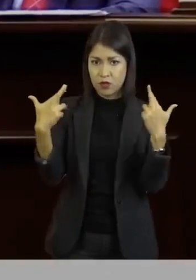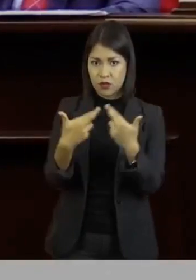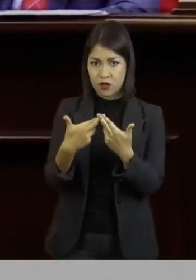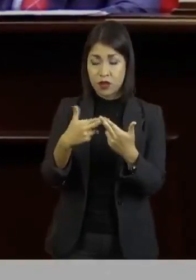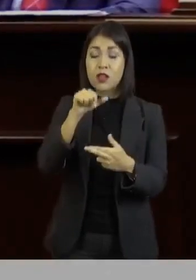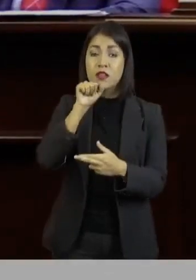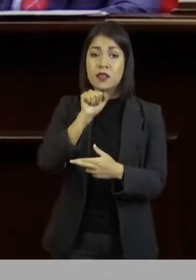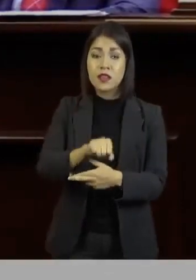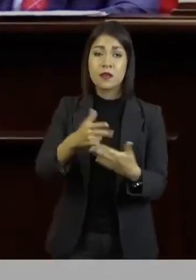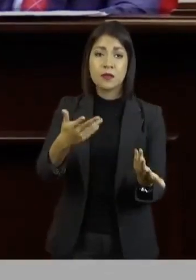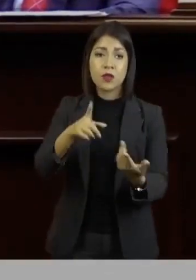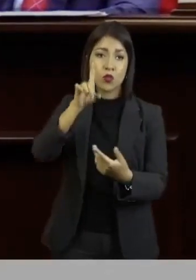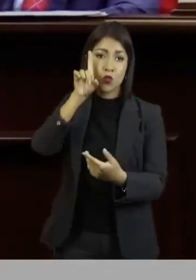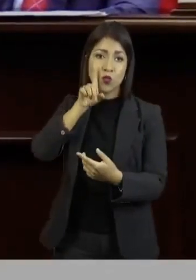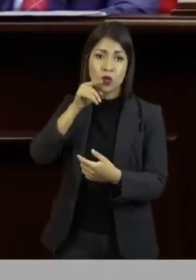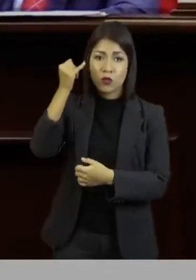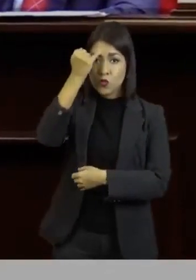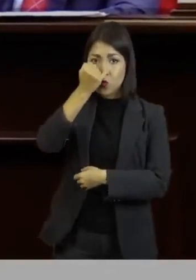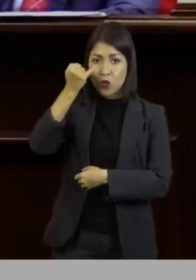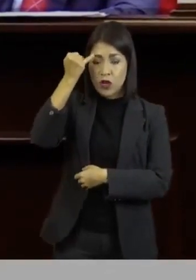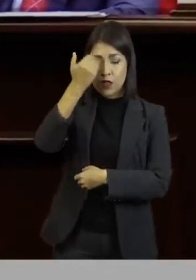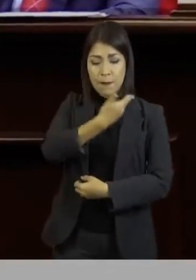Ciudadana presidenta, también con su permiso.